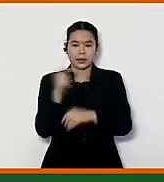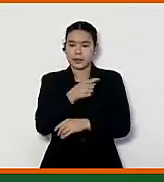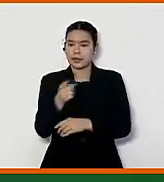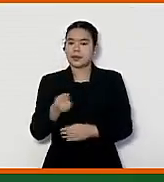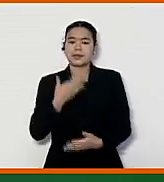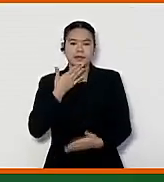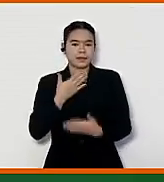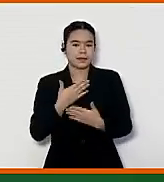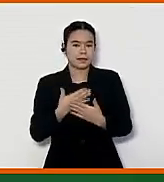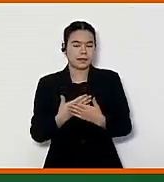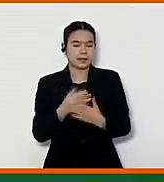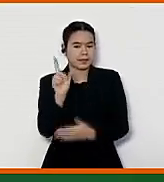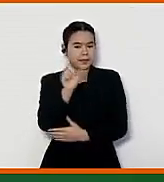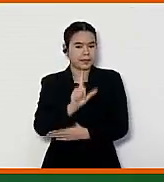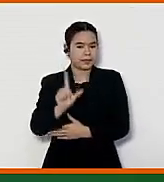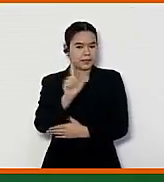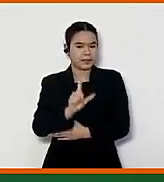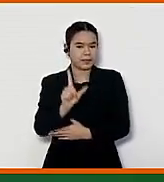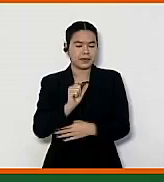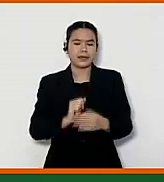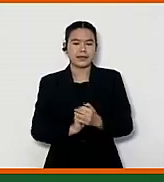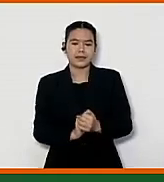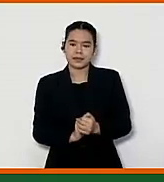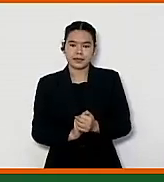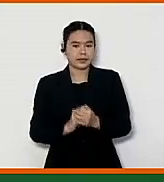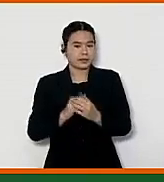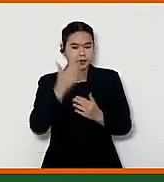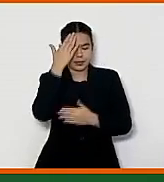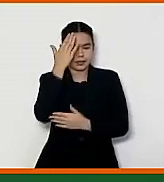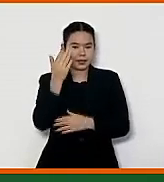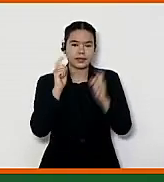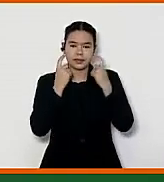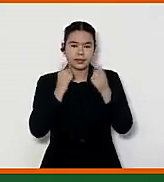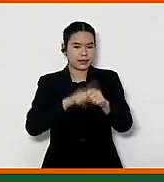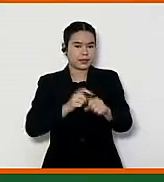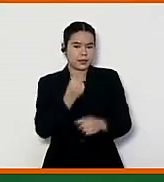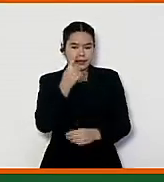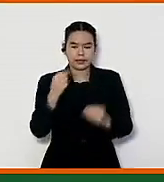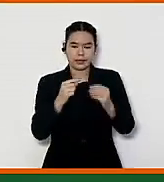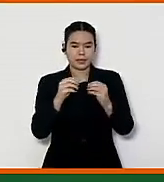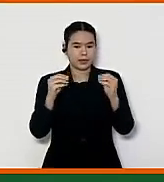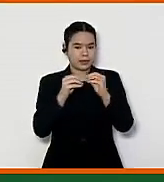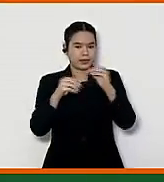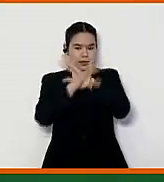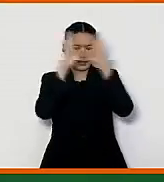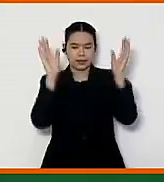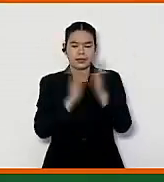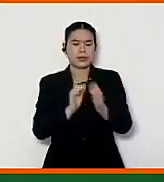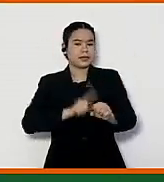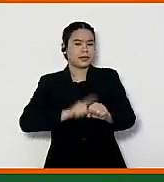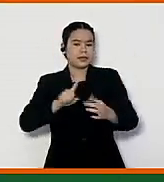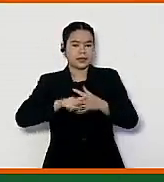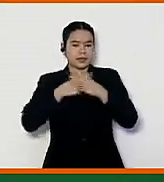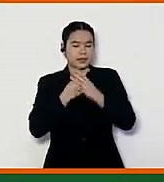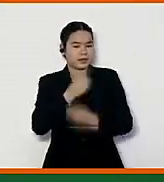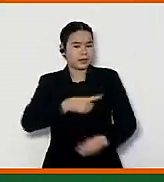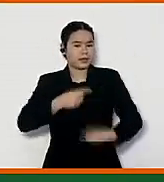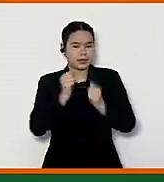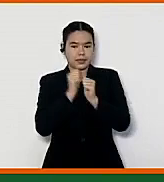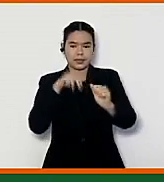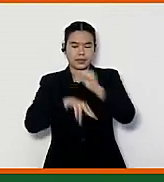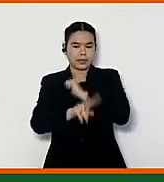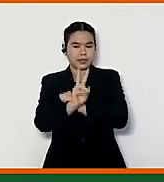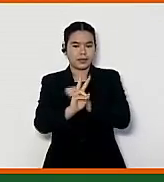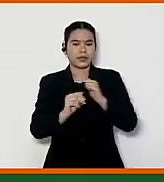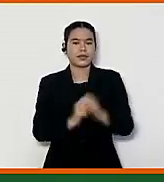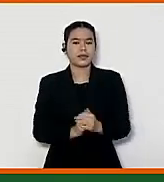excelente inicio de semana. Te saluda Tatiana Varela. Son las 11 en punto de la mañana y es momento de iniciar nuestra diversión junto a